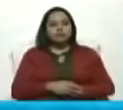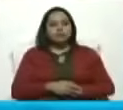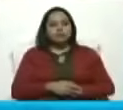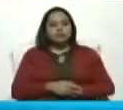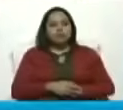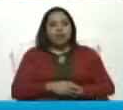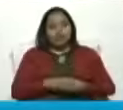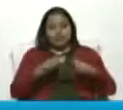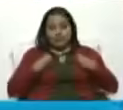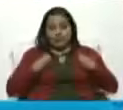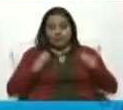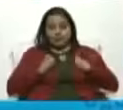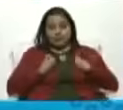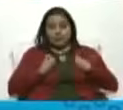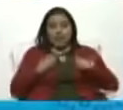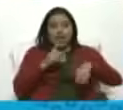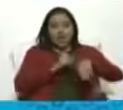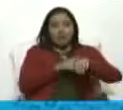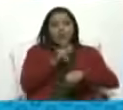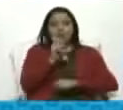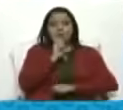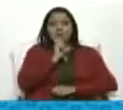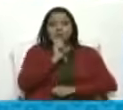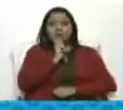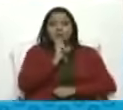vivimos tiempos difíciles.